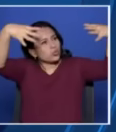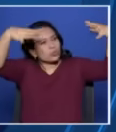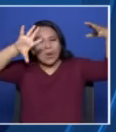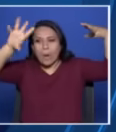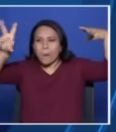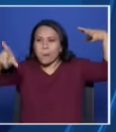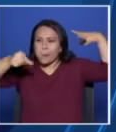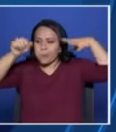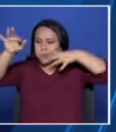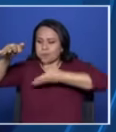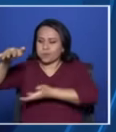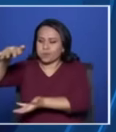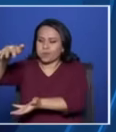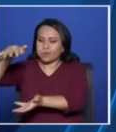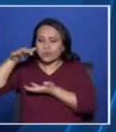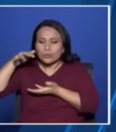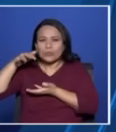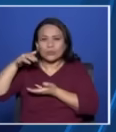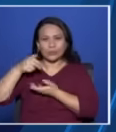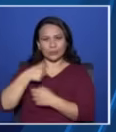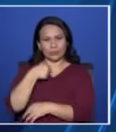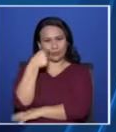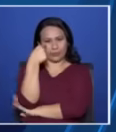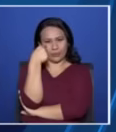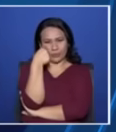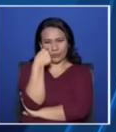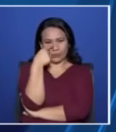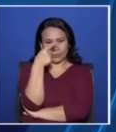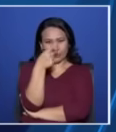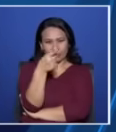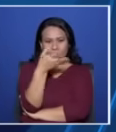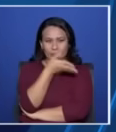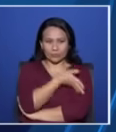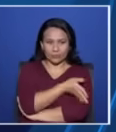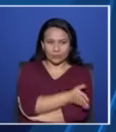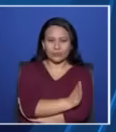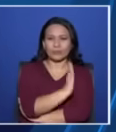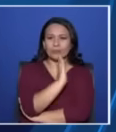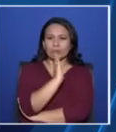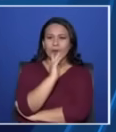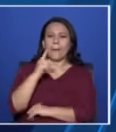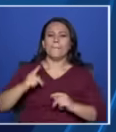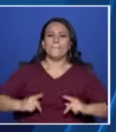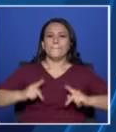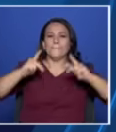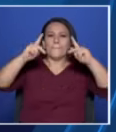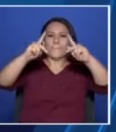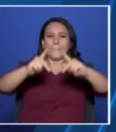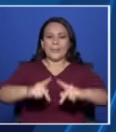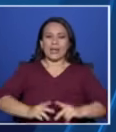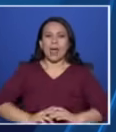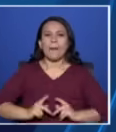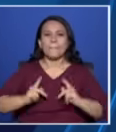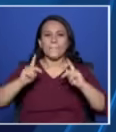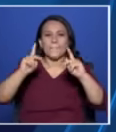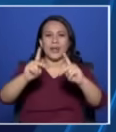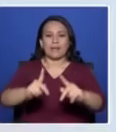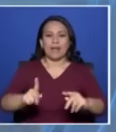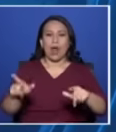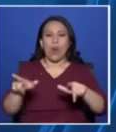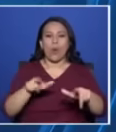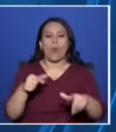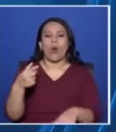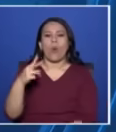le paso el dato también, compañeros ahí en estudios y usted que está circulando por la vía perimetral. En la perimetral, en el sector